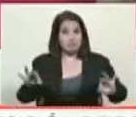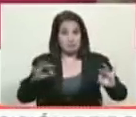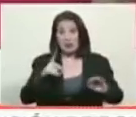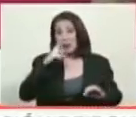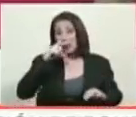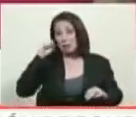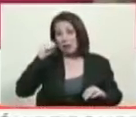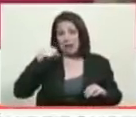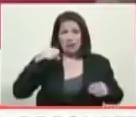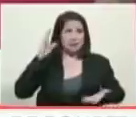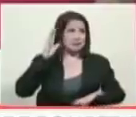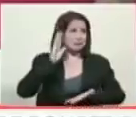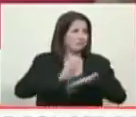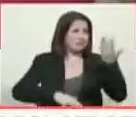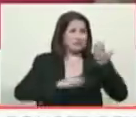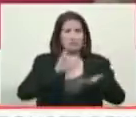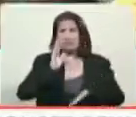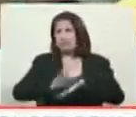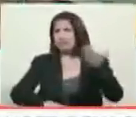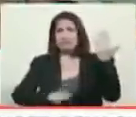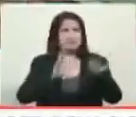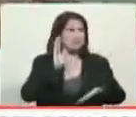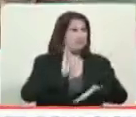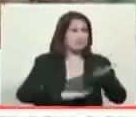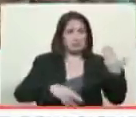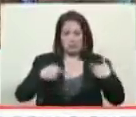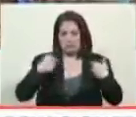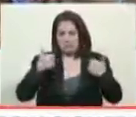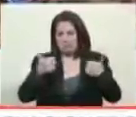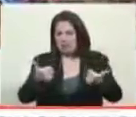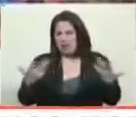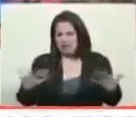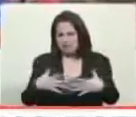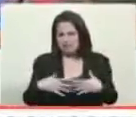Nicolás anda corriendo 4x400